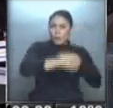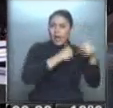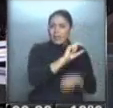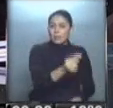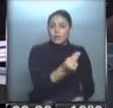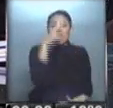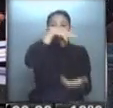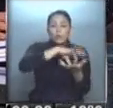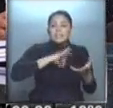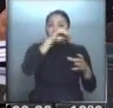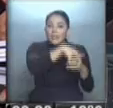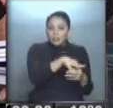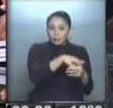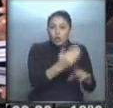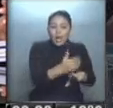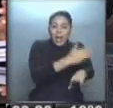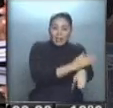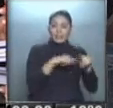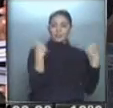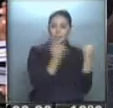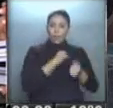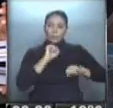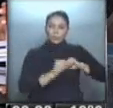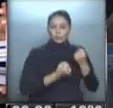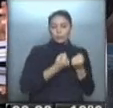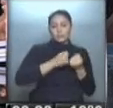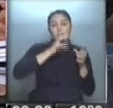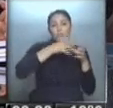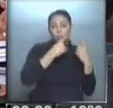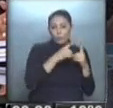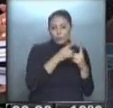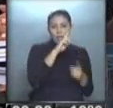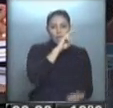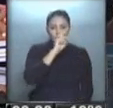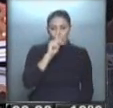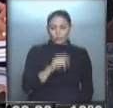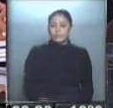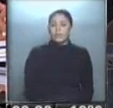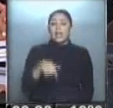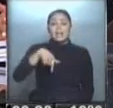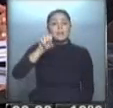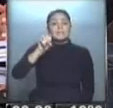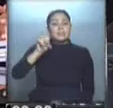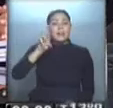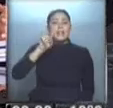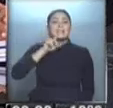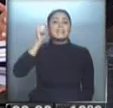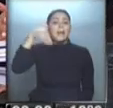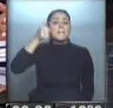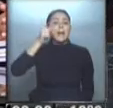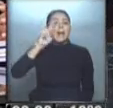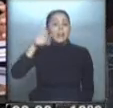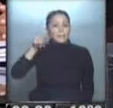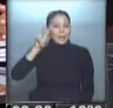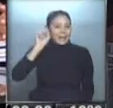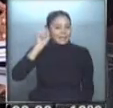en el interior de una comisaría luego de retirarse de un recital de los redonditos de ricota Así esta Mara es su hermana tiene 20 años no